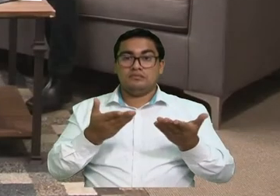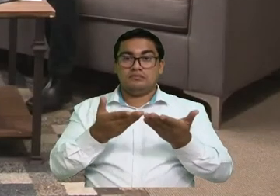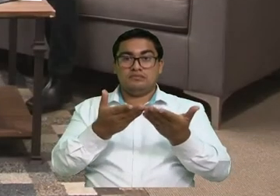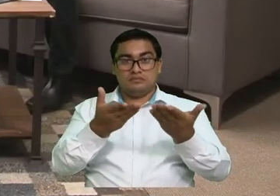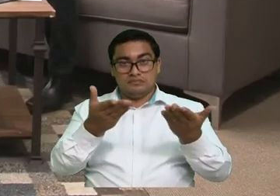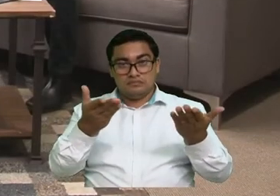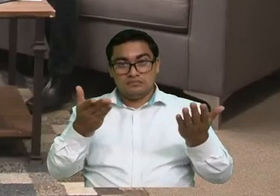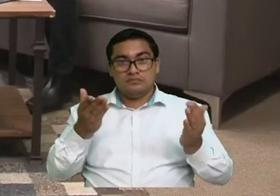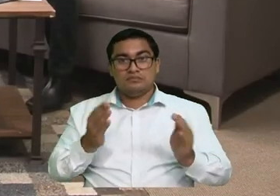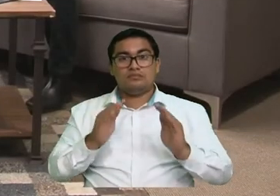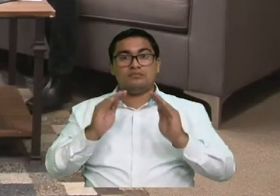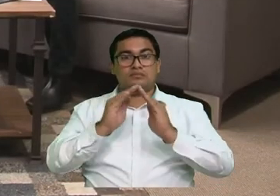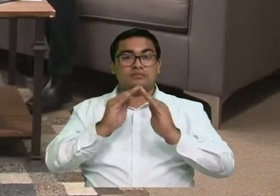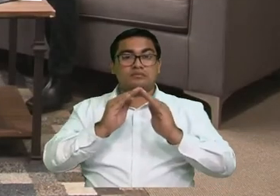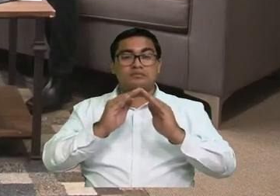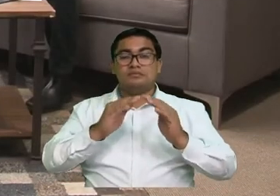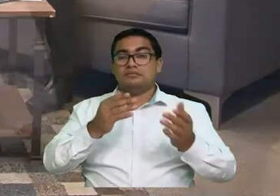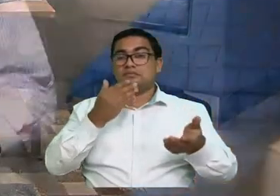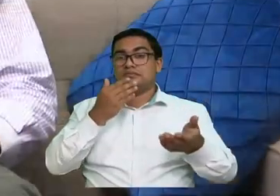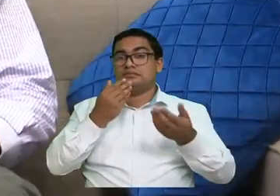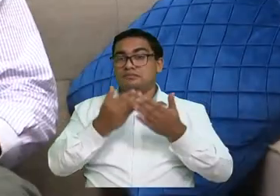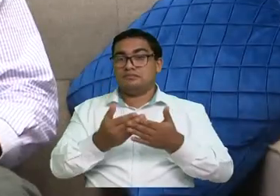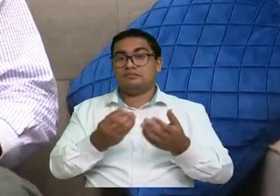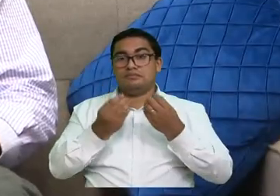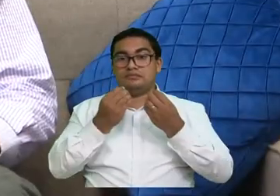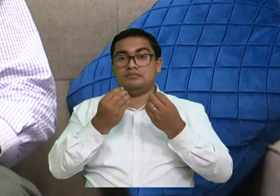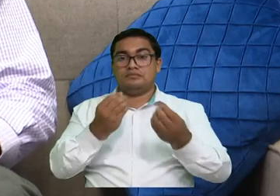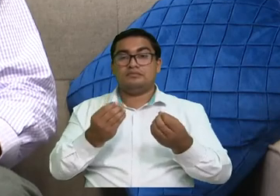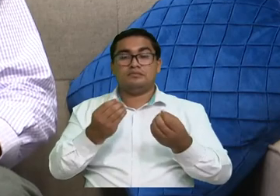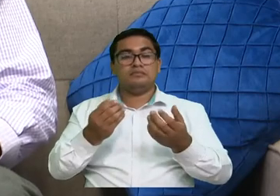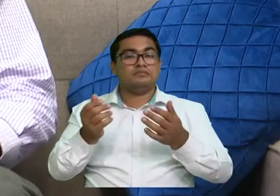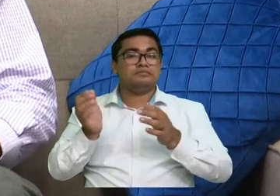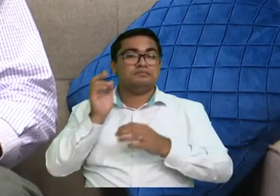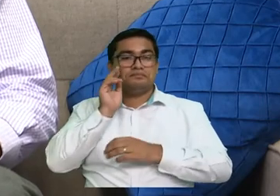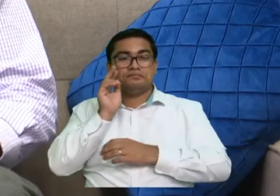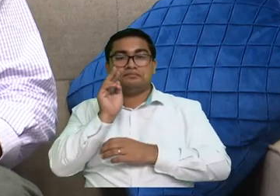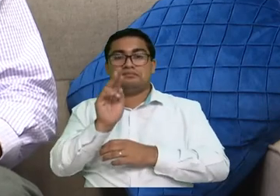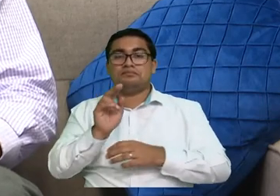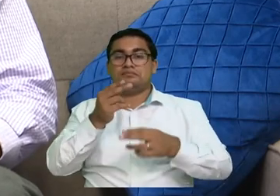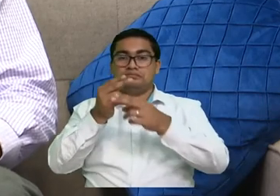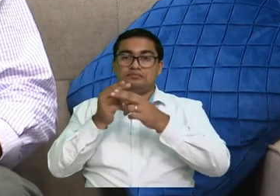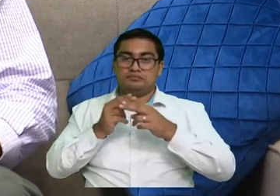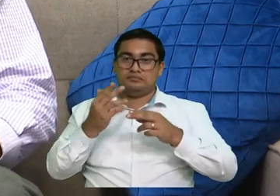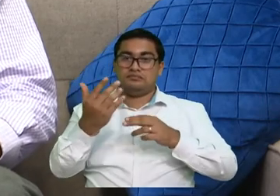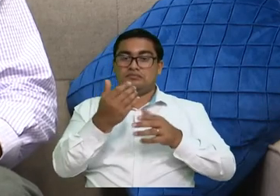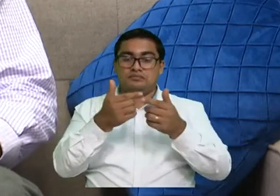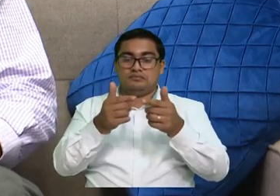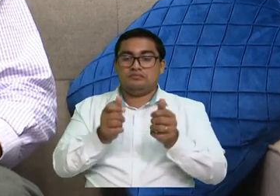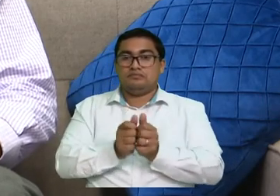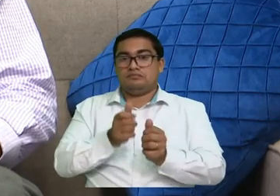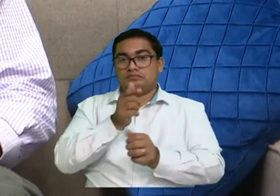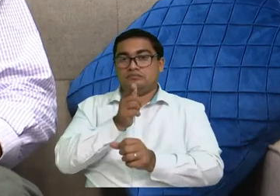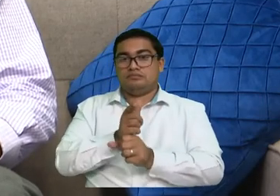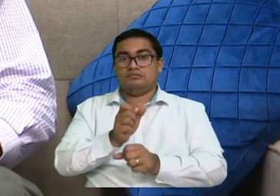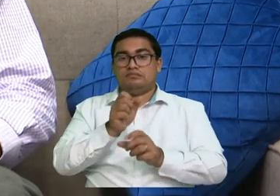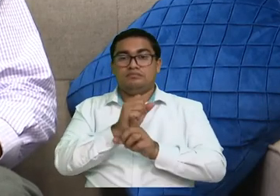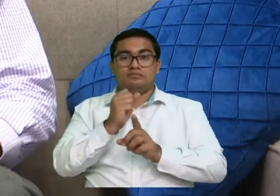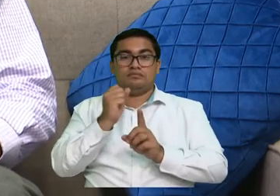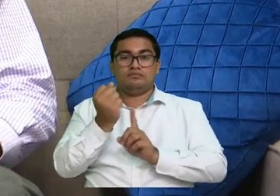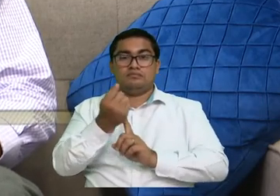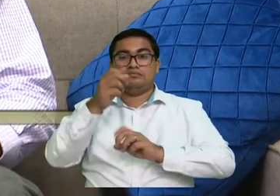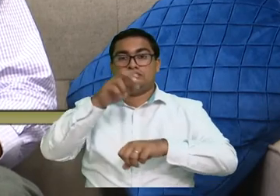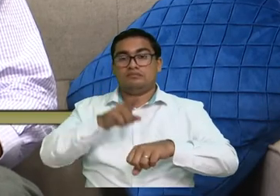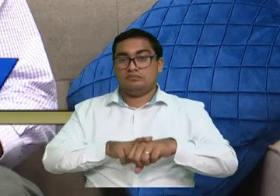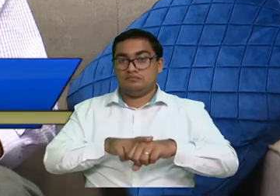Eduardo, gracias por su tiempo. Y usted que está en su hogar también, muchísimas gracias por habernos acompañado. A nombre de todo el equipo que hace posible la transmisión de su programa desde